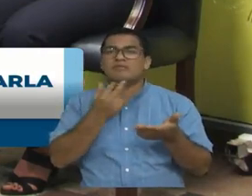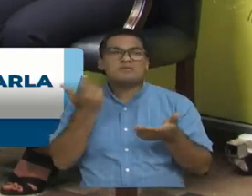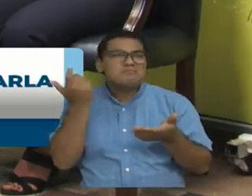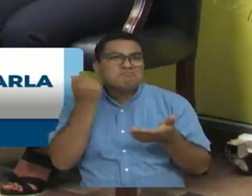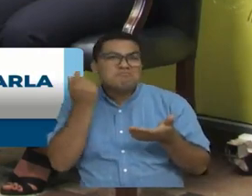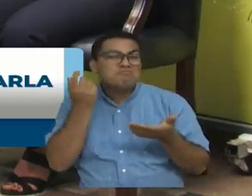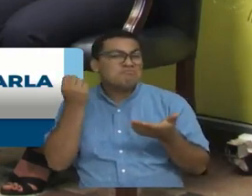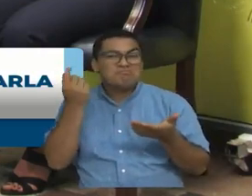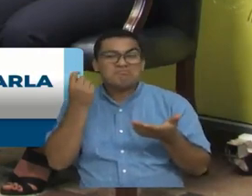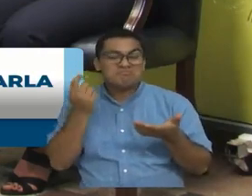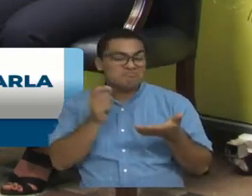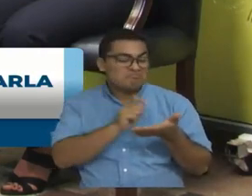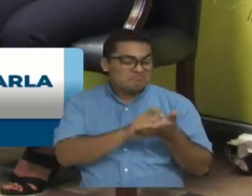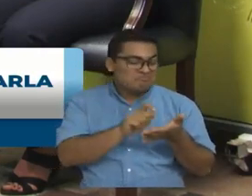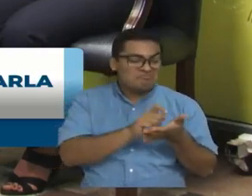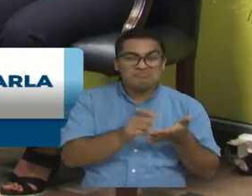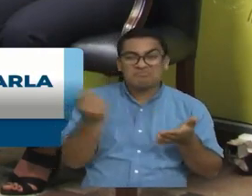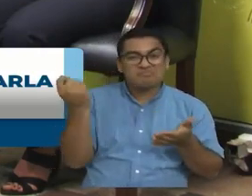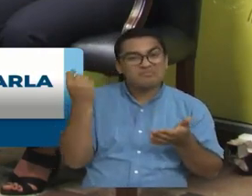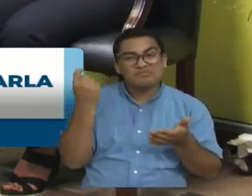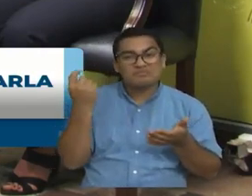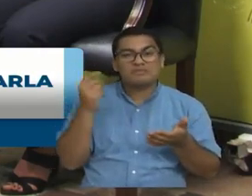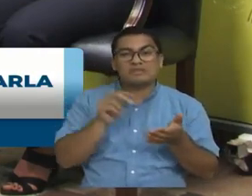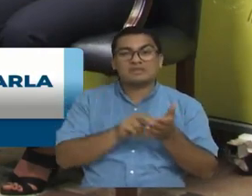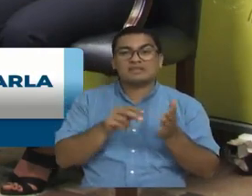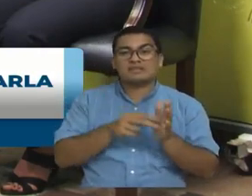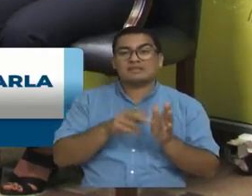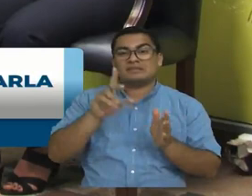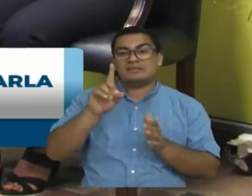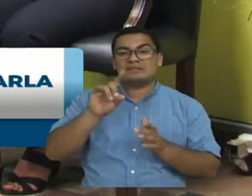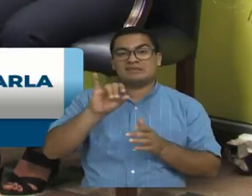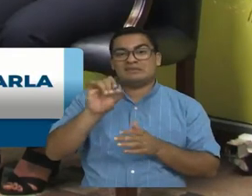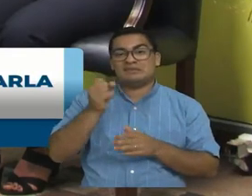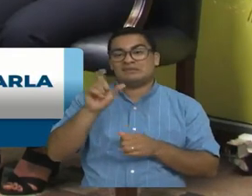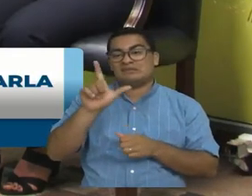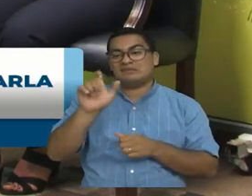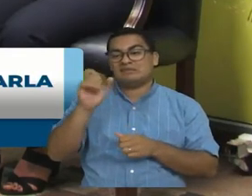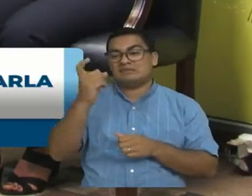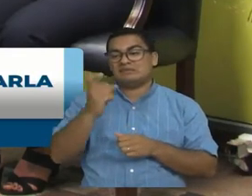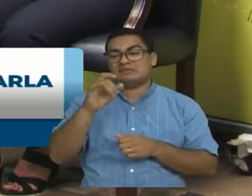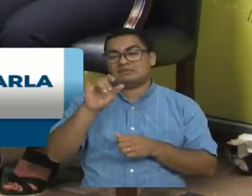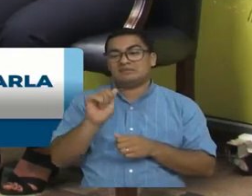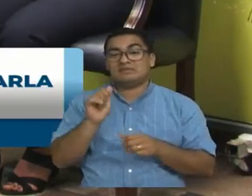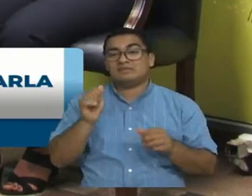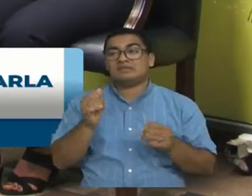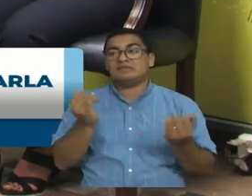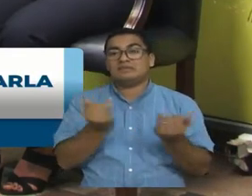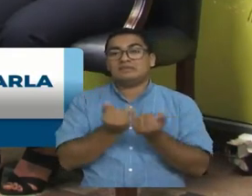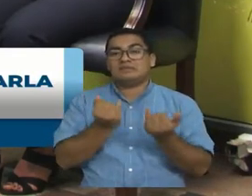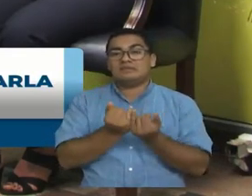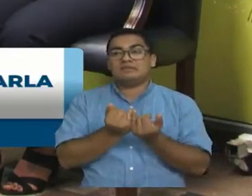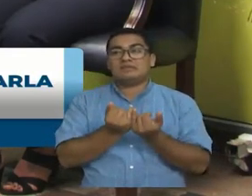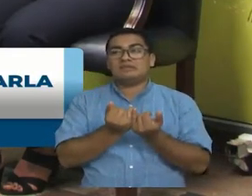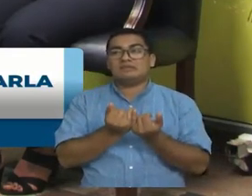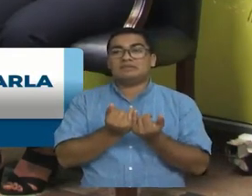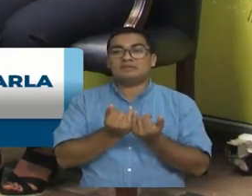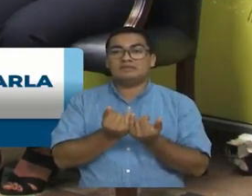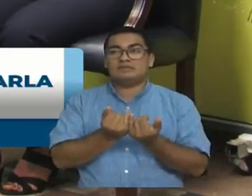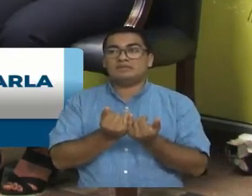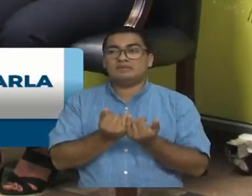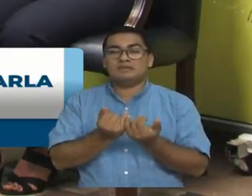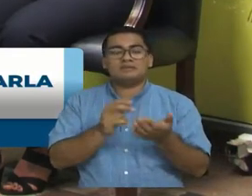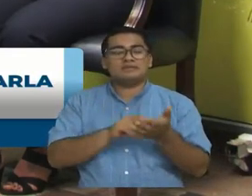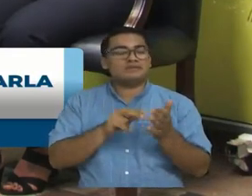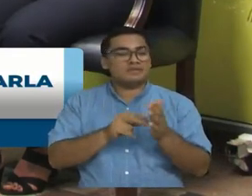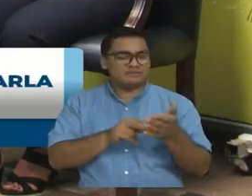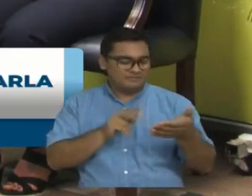puede clasificar también como una dislexia evolutiva, funcional, falta del dominio